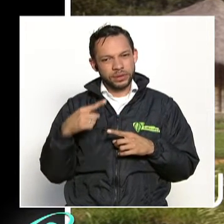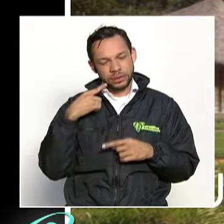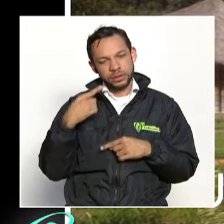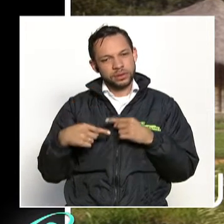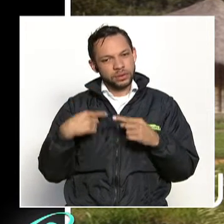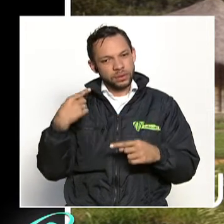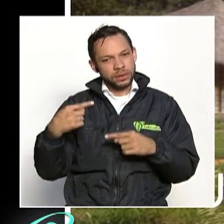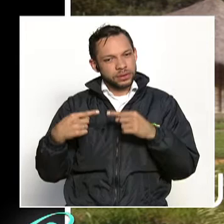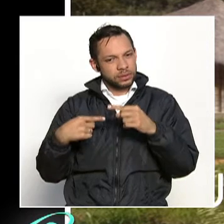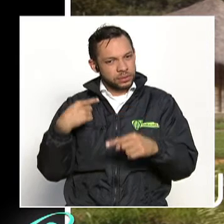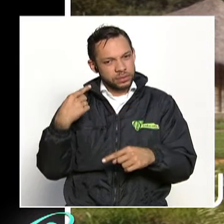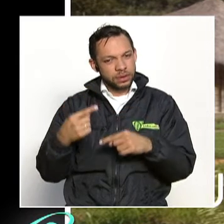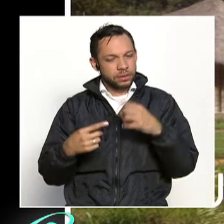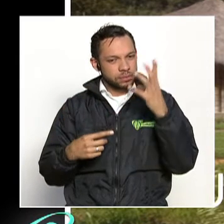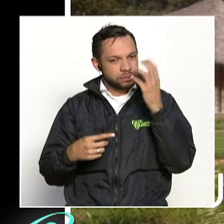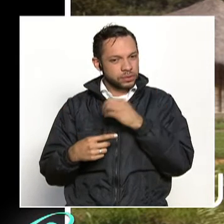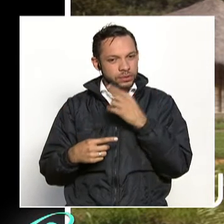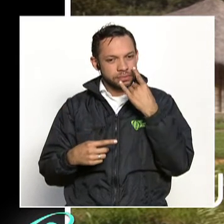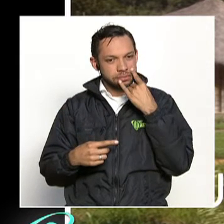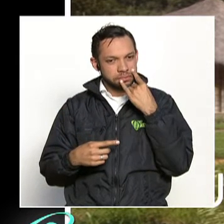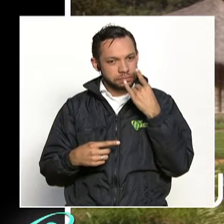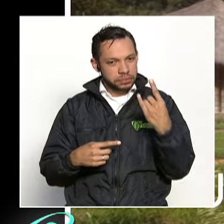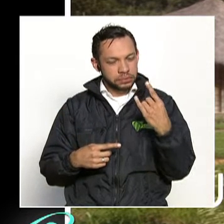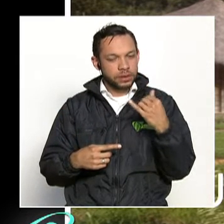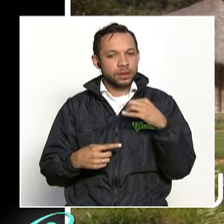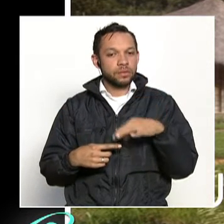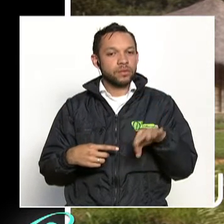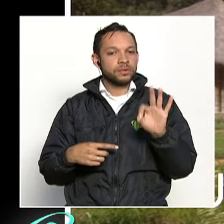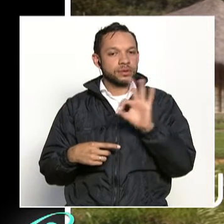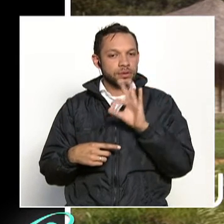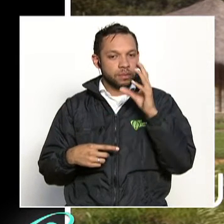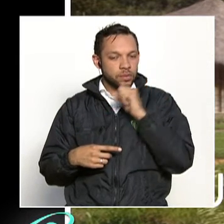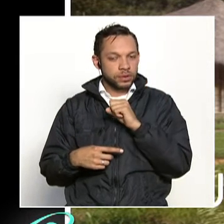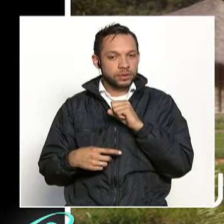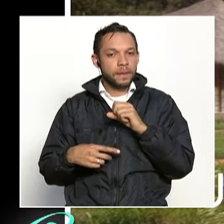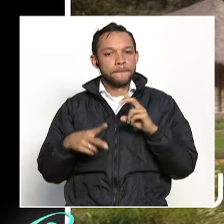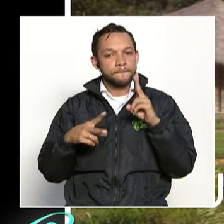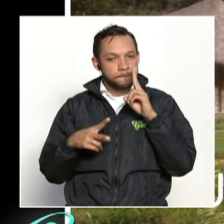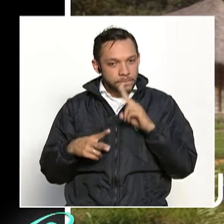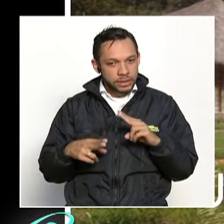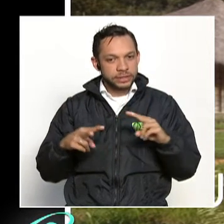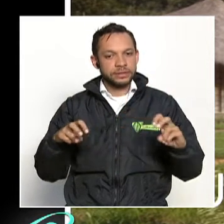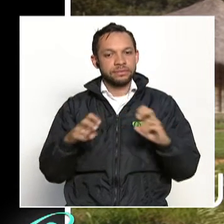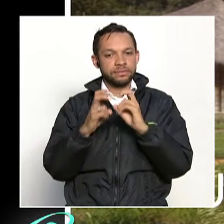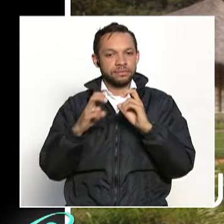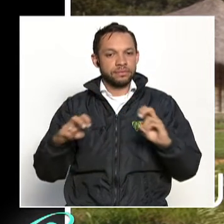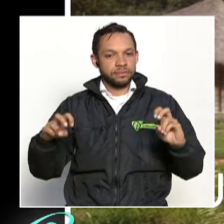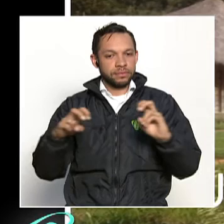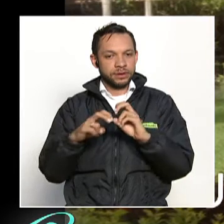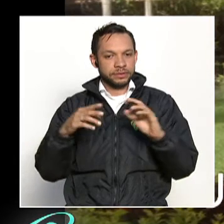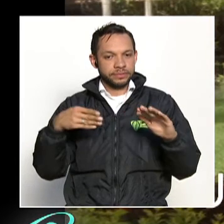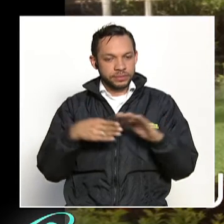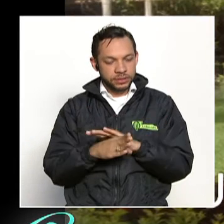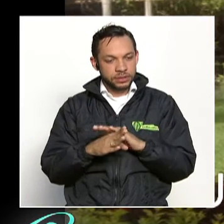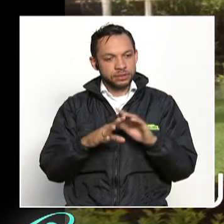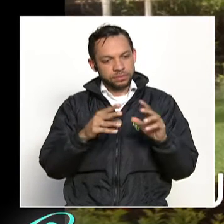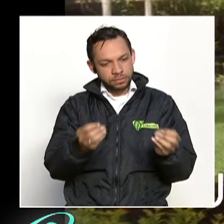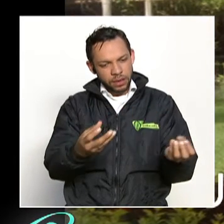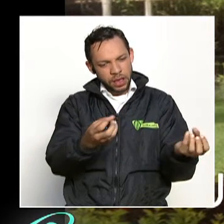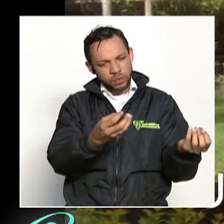es un concepto muy lindo de un parque temático indígena en esta región de